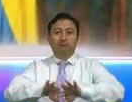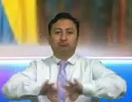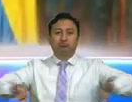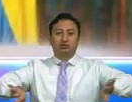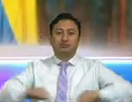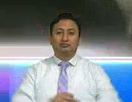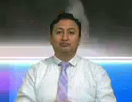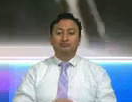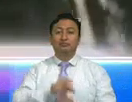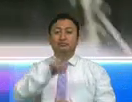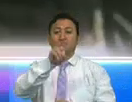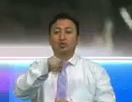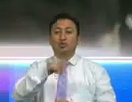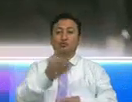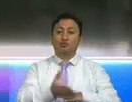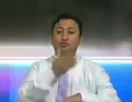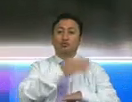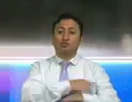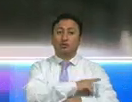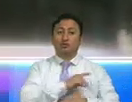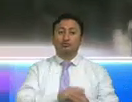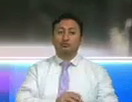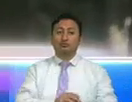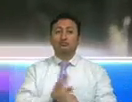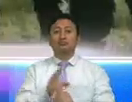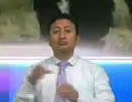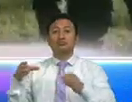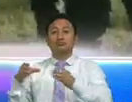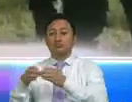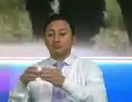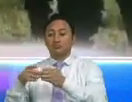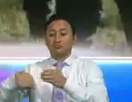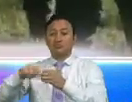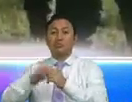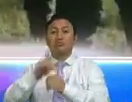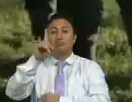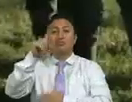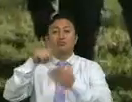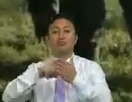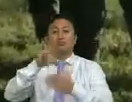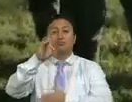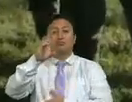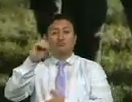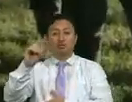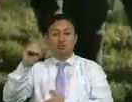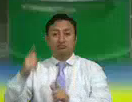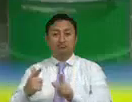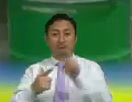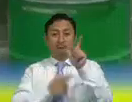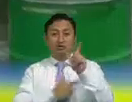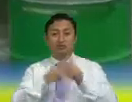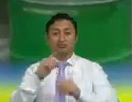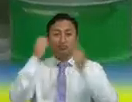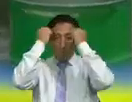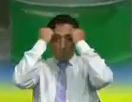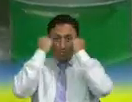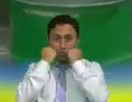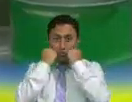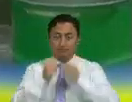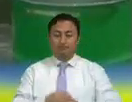dos meses ignorando a un sector conformado por 1700 combatientes informó